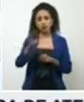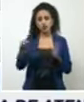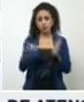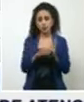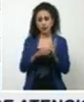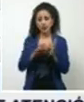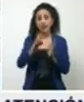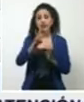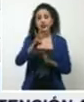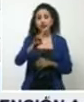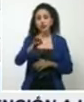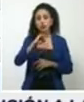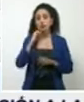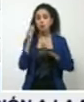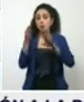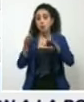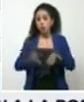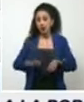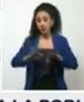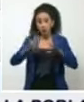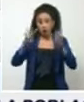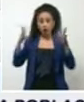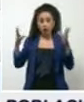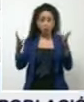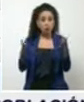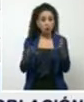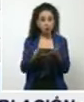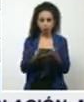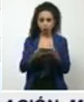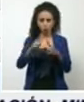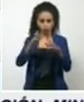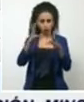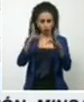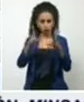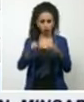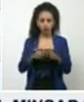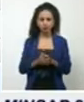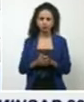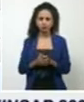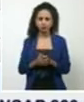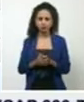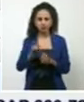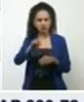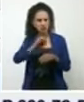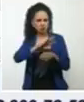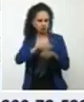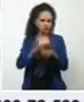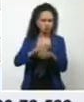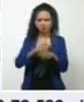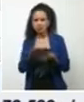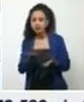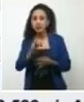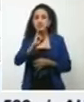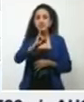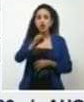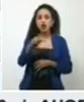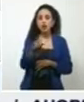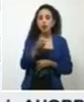338.039 fallecidos en el mundo. Eso da una tasa de letalidad de